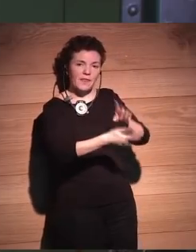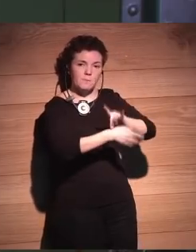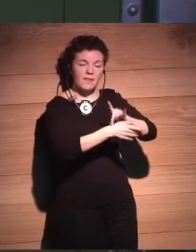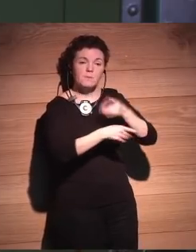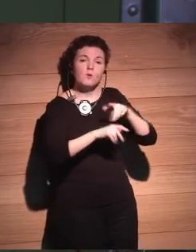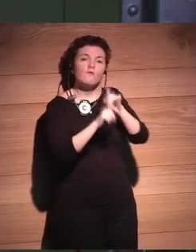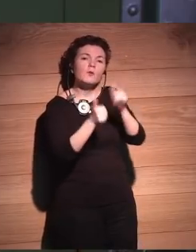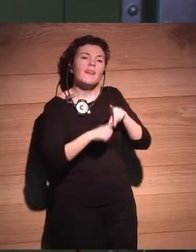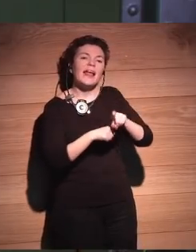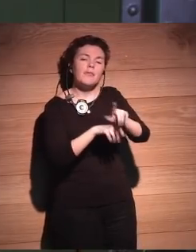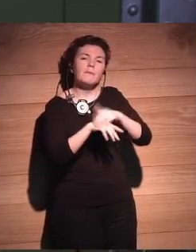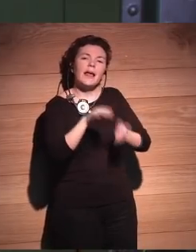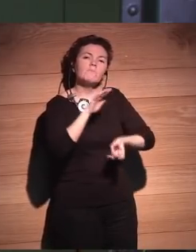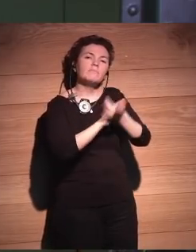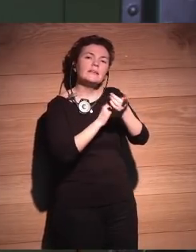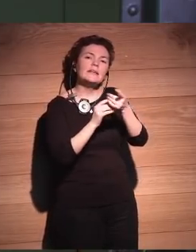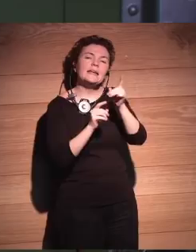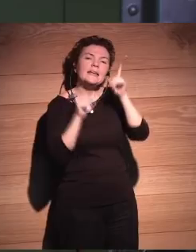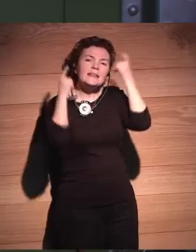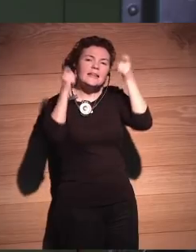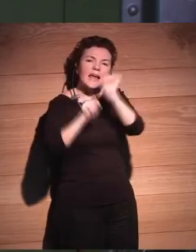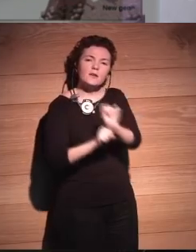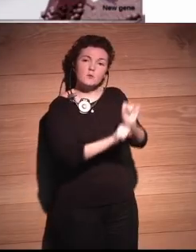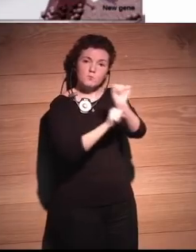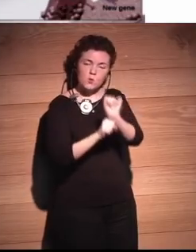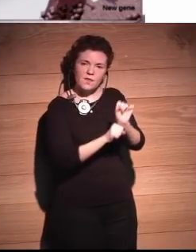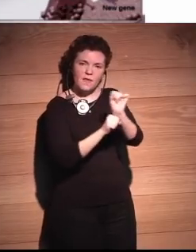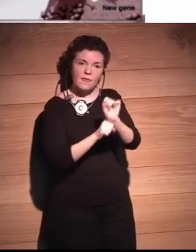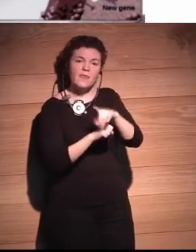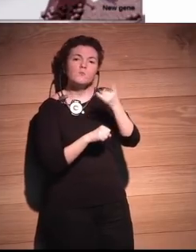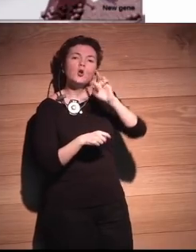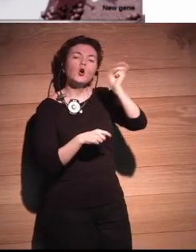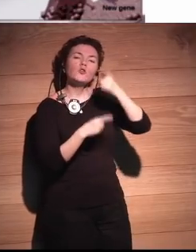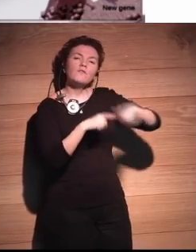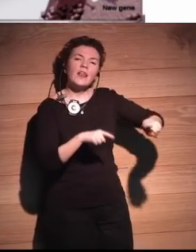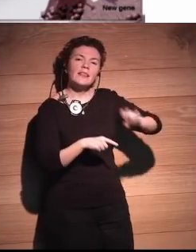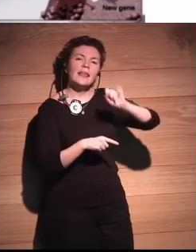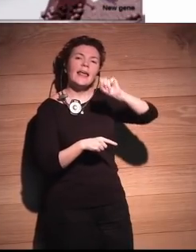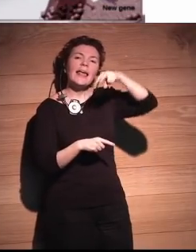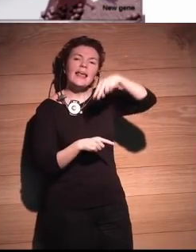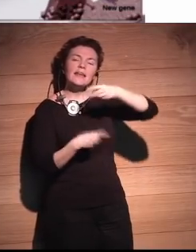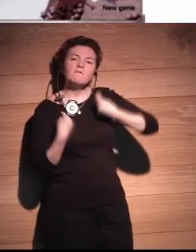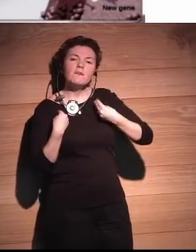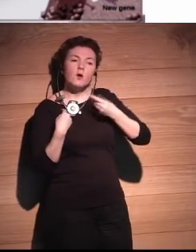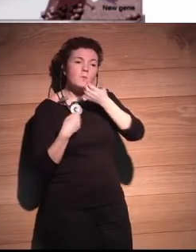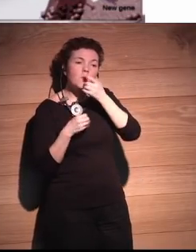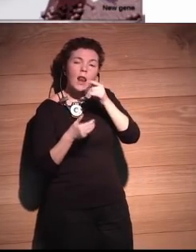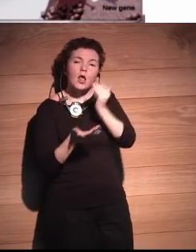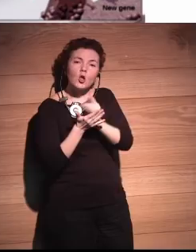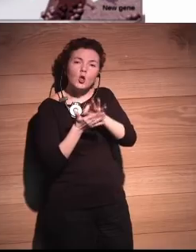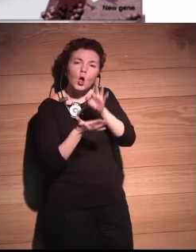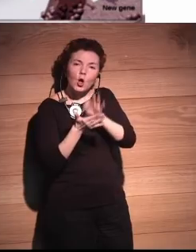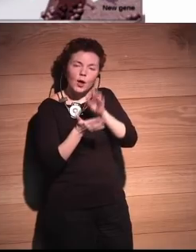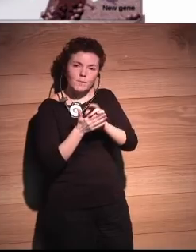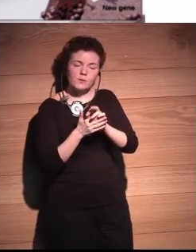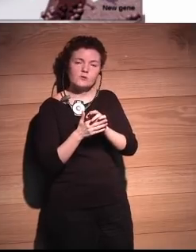tipos de cáncer para crear inmunidad o para intentarlo. Y después tenemos lo que llamamos in vivo, que es que cogemos las partículas como estas, que se llama el